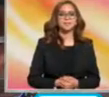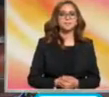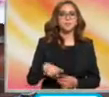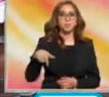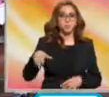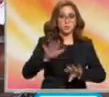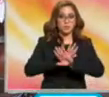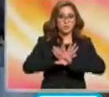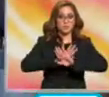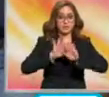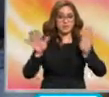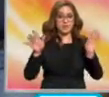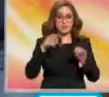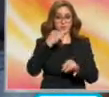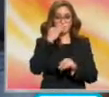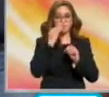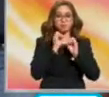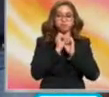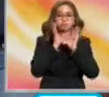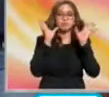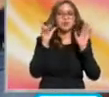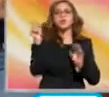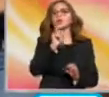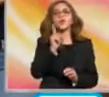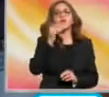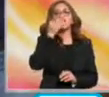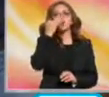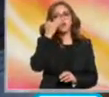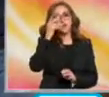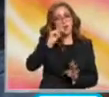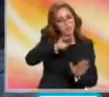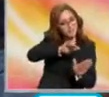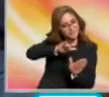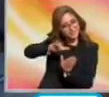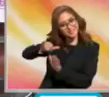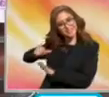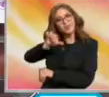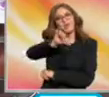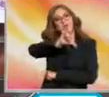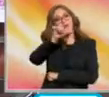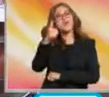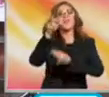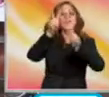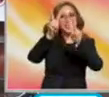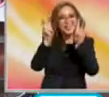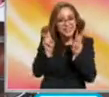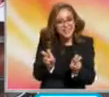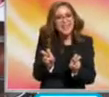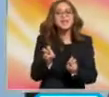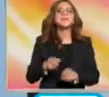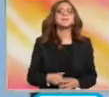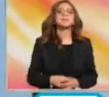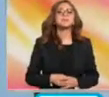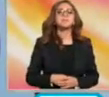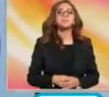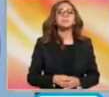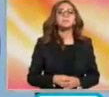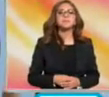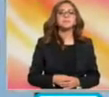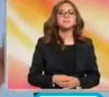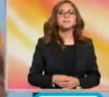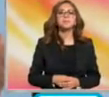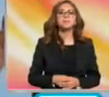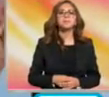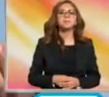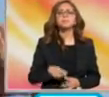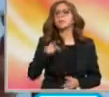floreció también, ¿verdad? Pues yo siempre ando floreciendo, pero no vamos a dar detalles sobre eso. Vamos a dar mejor detalles sobre... más bien bueno,